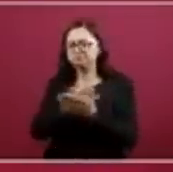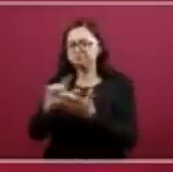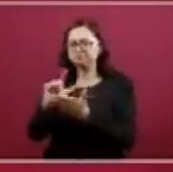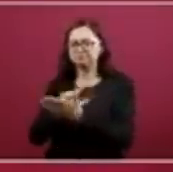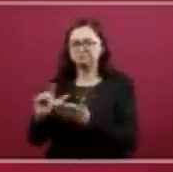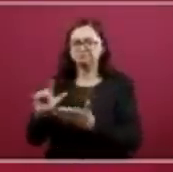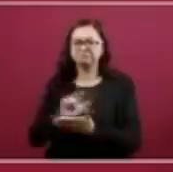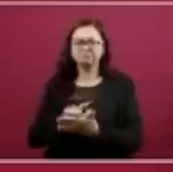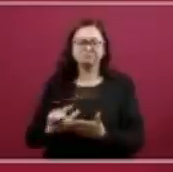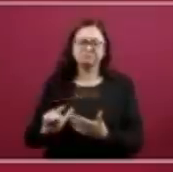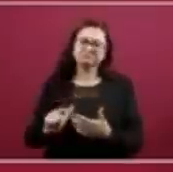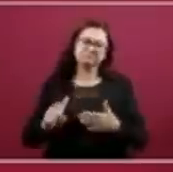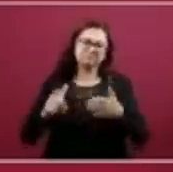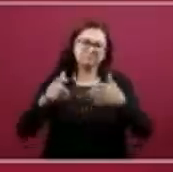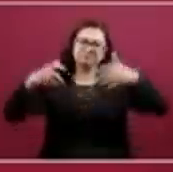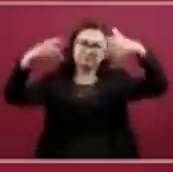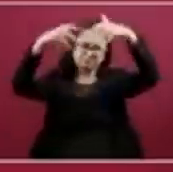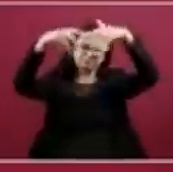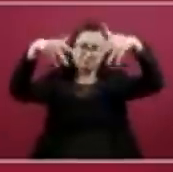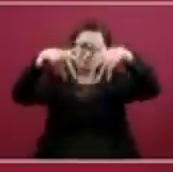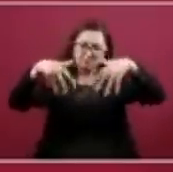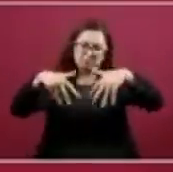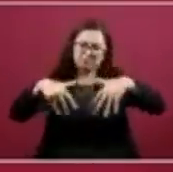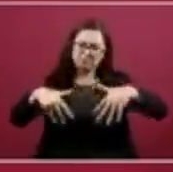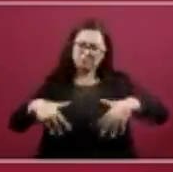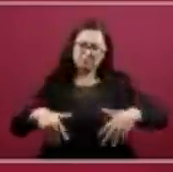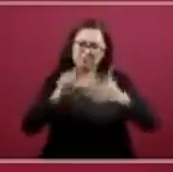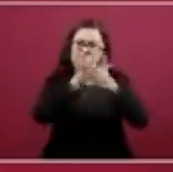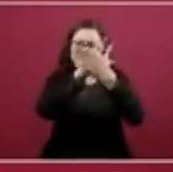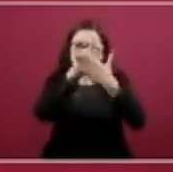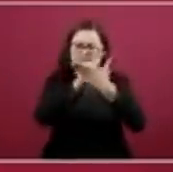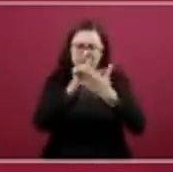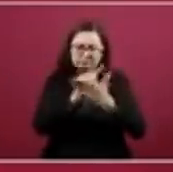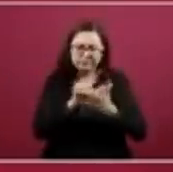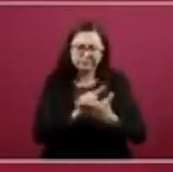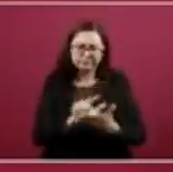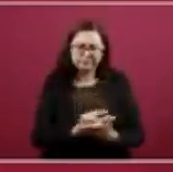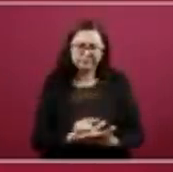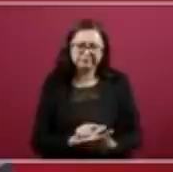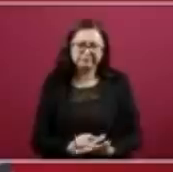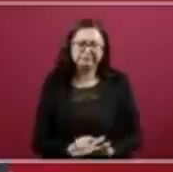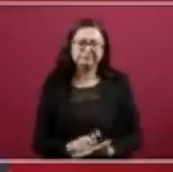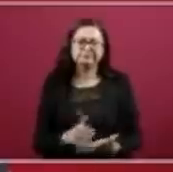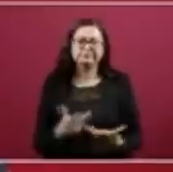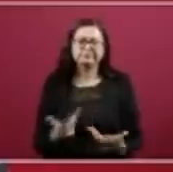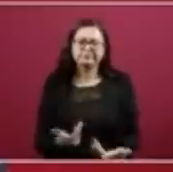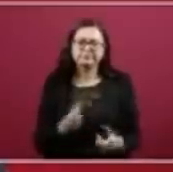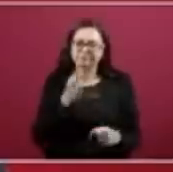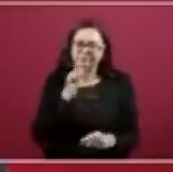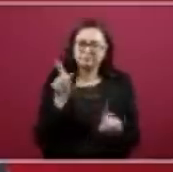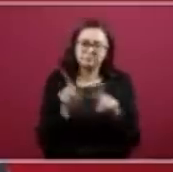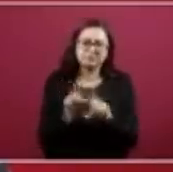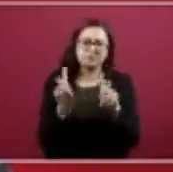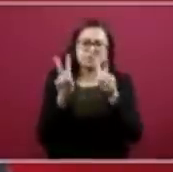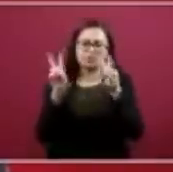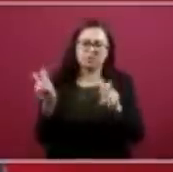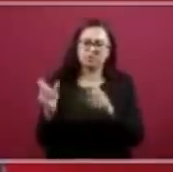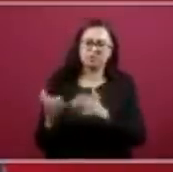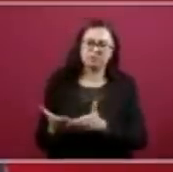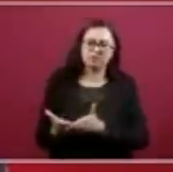de arriba hacia abajo, y esto incluye también el manejo de puertos